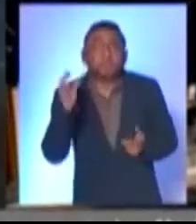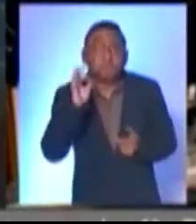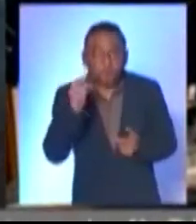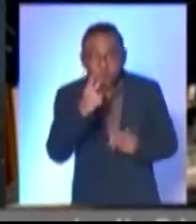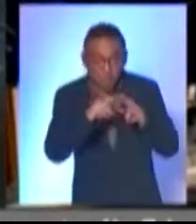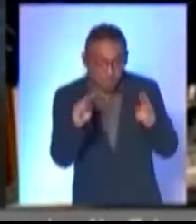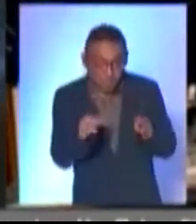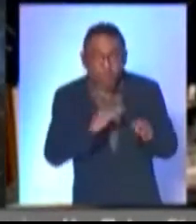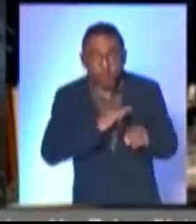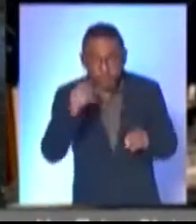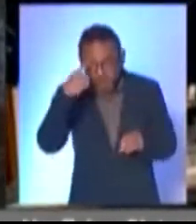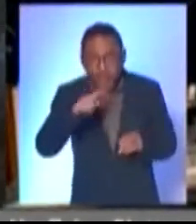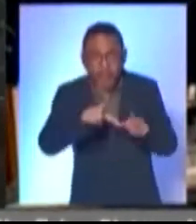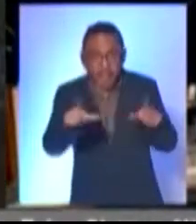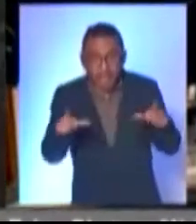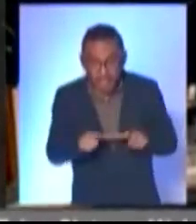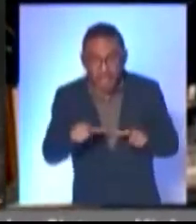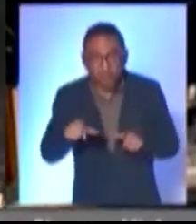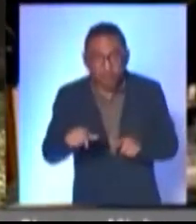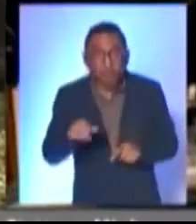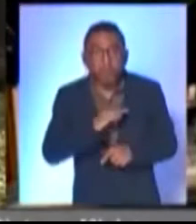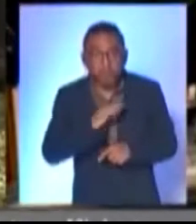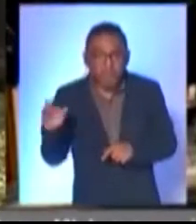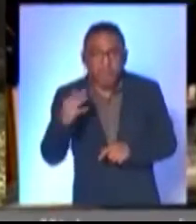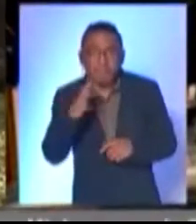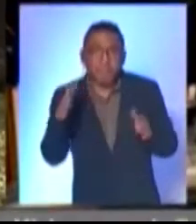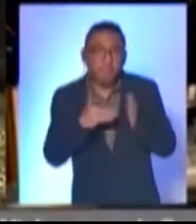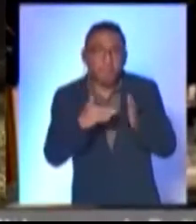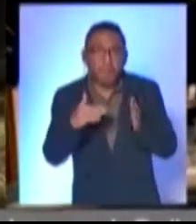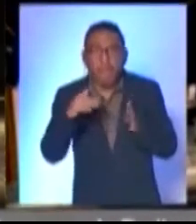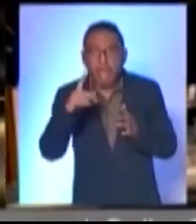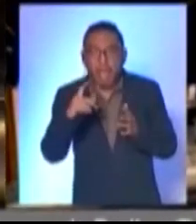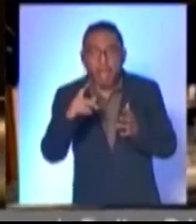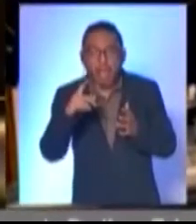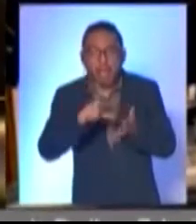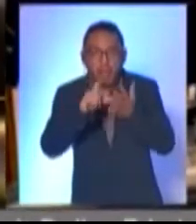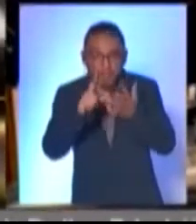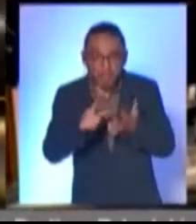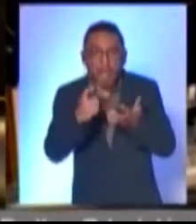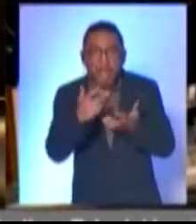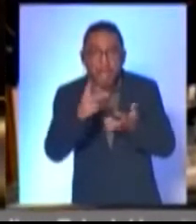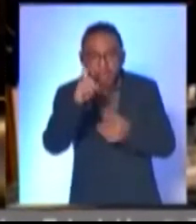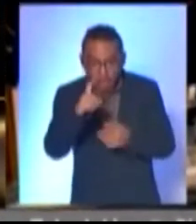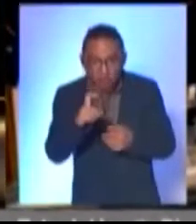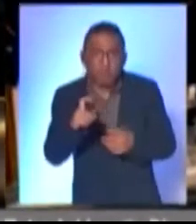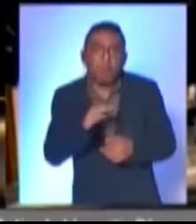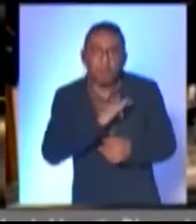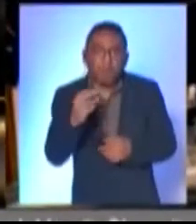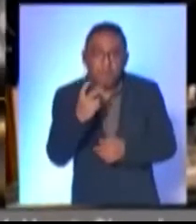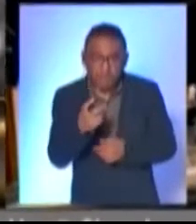de profundidad al lago de Cuitzeo, tendríamos casi 1.000 millones de metros cúbicos. Y entonces tendríamos una